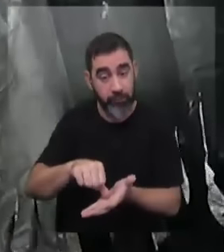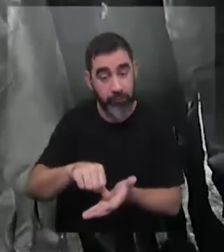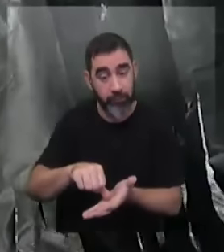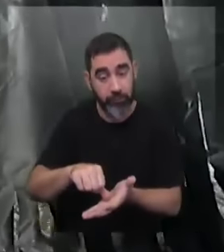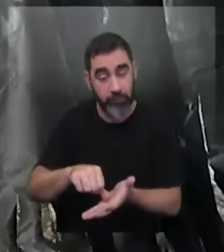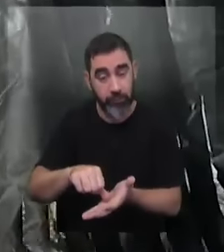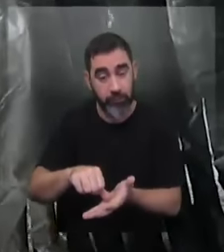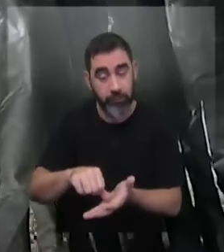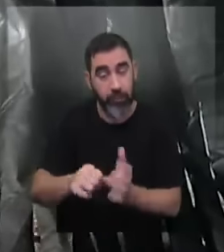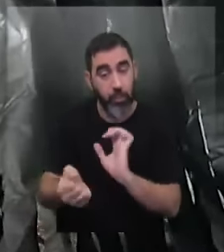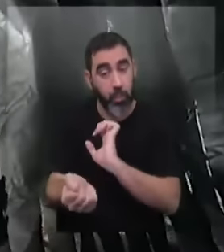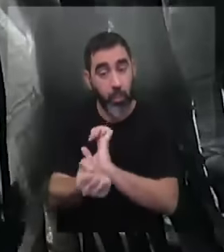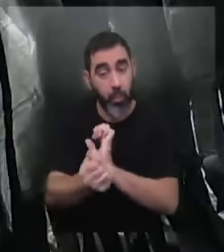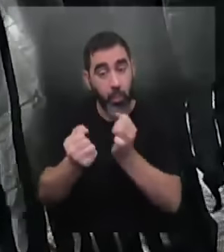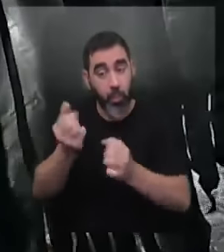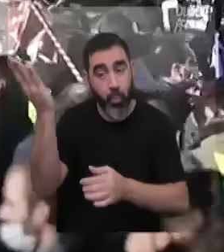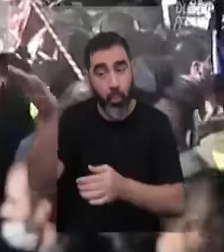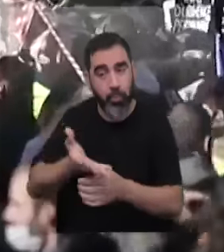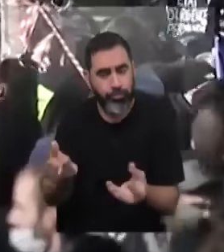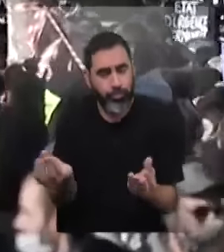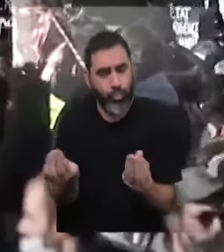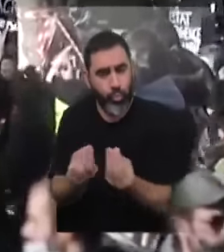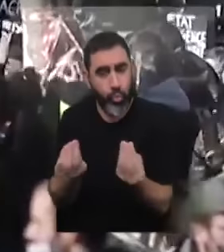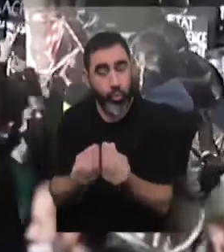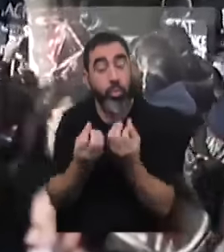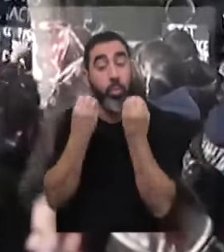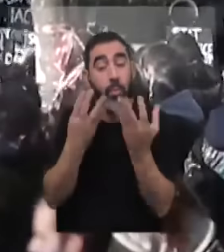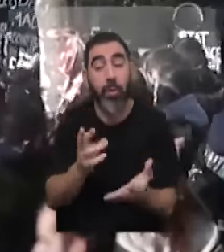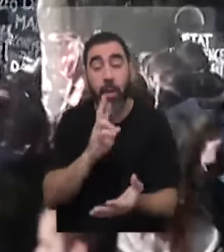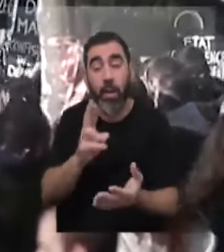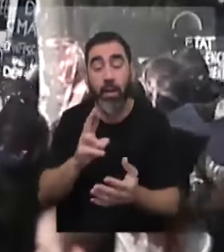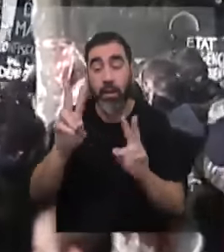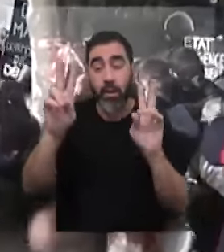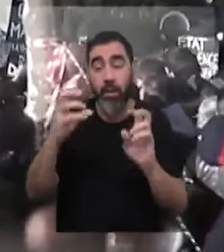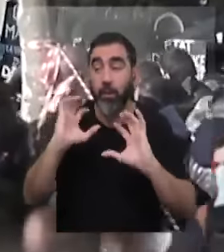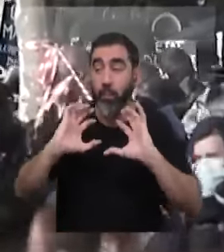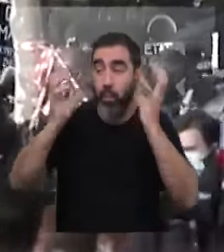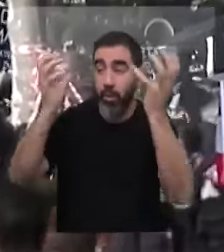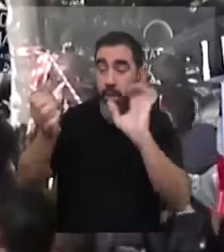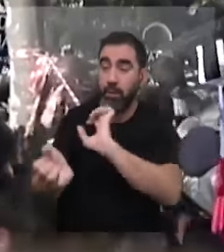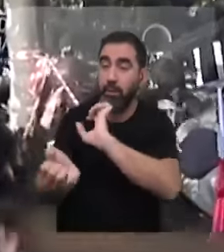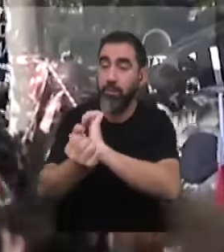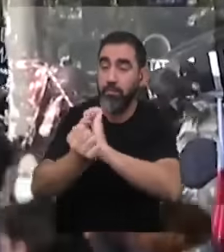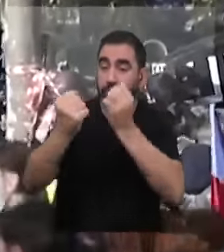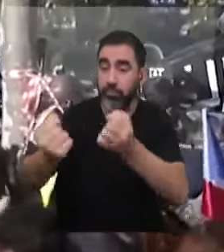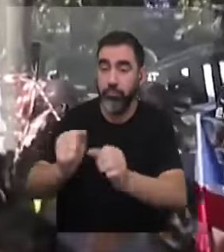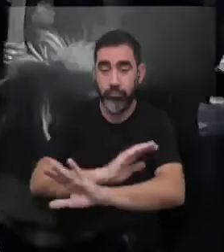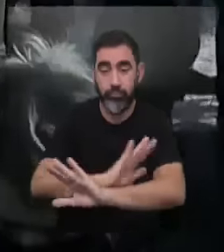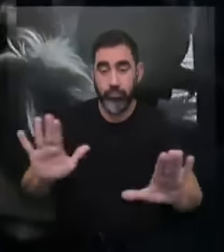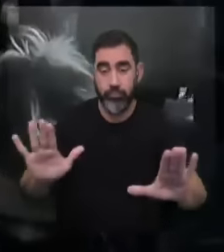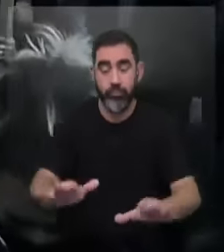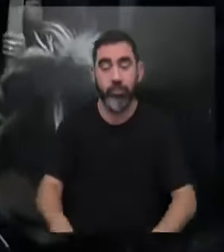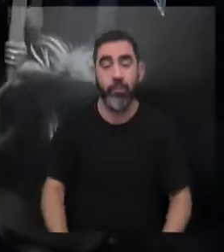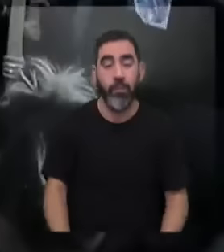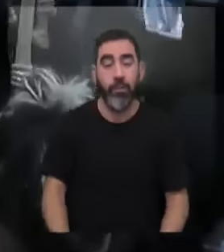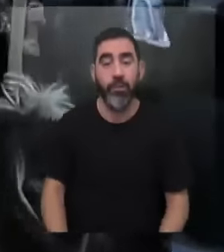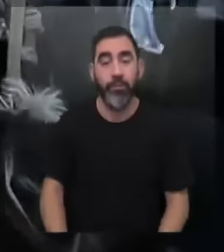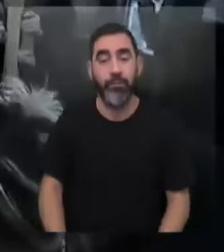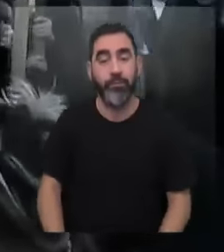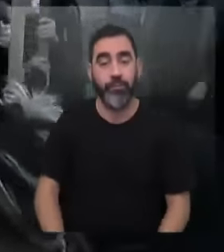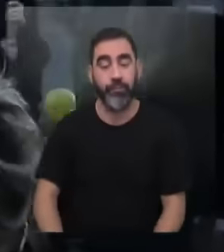de encarcelamiento muy muy elevada porque la respuesta al fenómeno de la violencia ha sido tratarla como una desde un